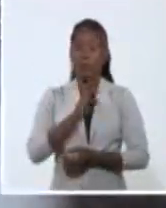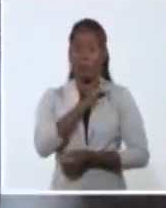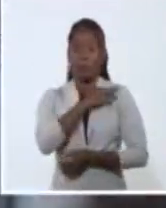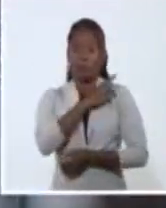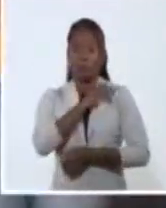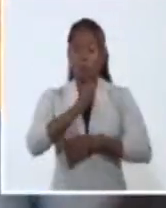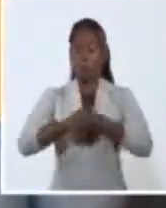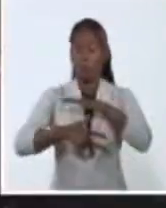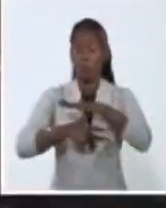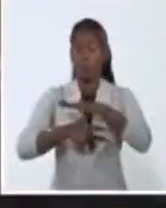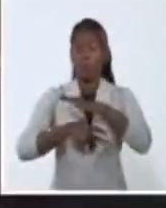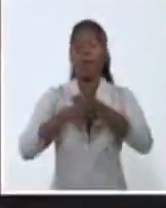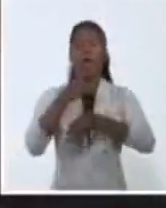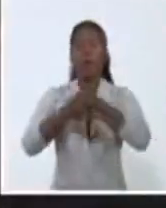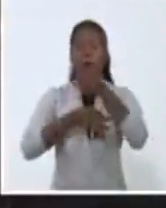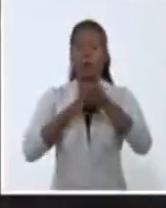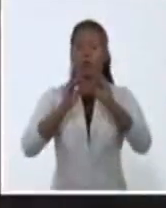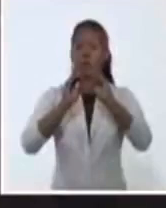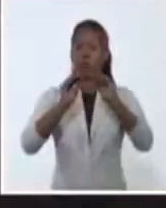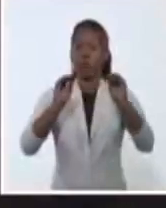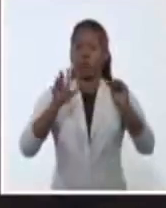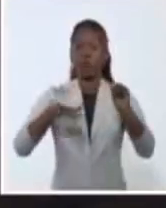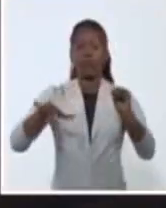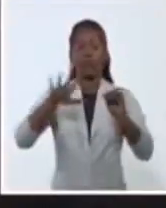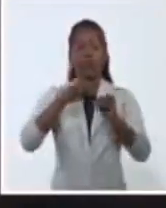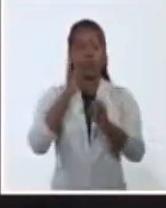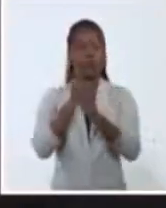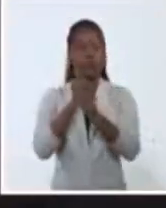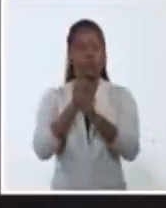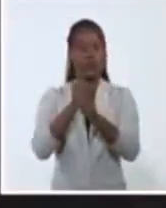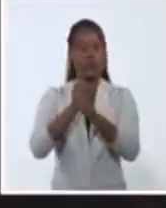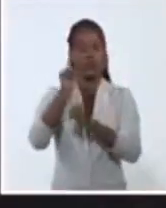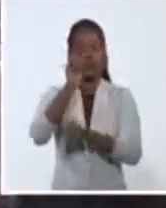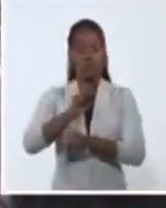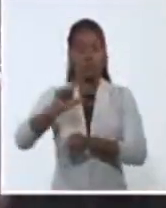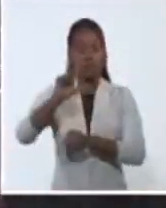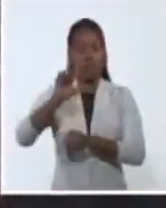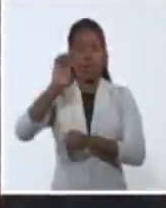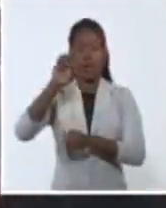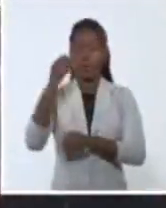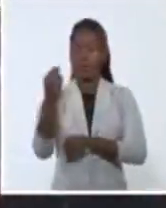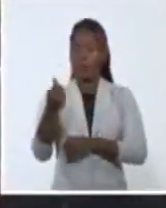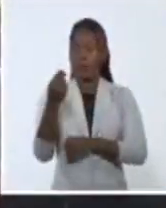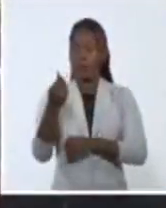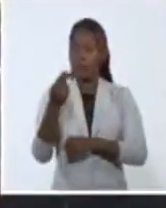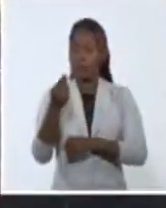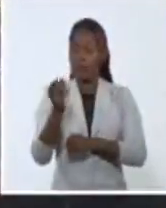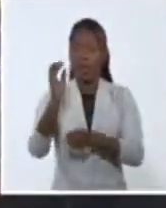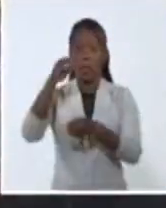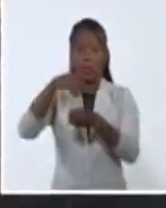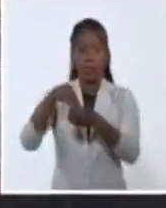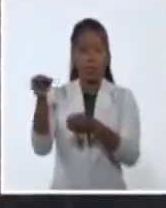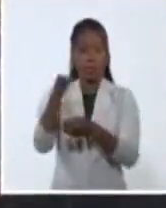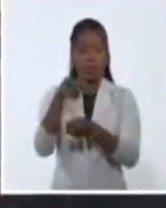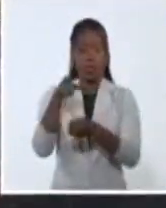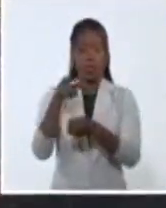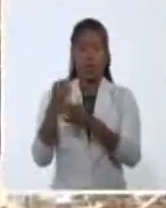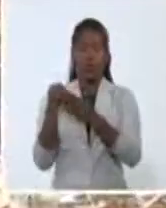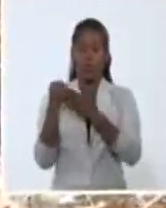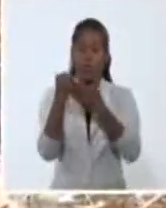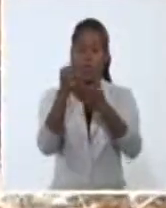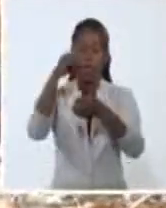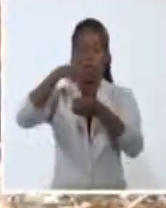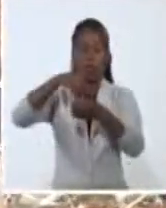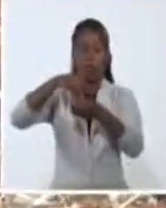Valdés Mesa llamó también a elaborar con sistematicidad en los sectores socioeconómicos del territorio como forma de contribuir con el progreso del